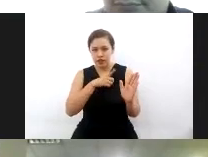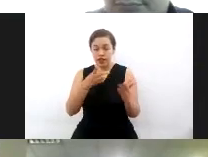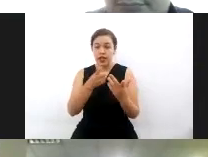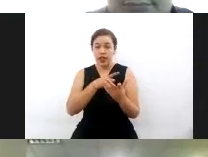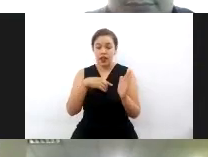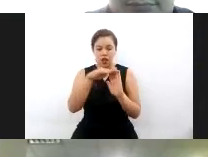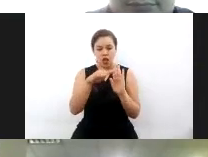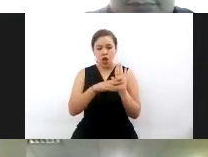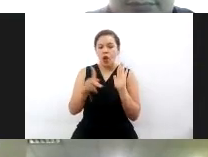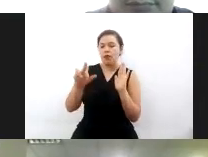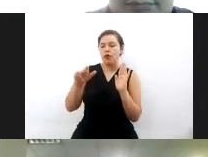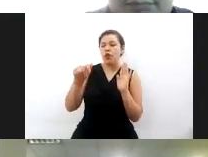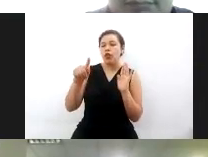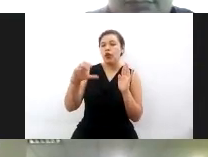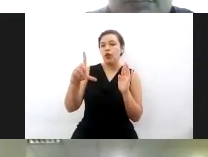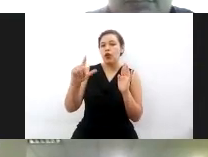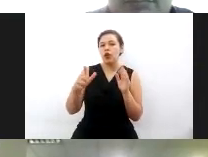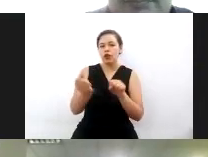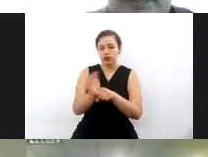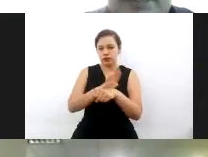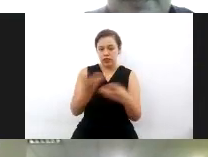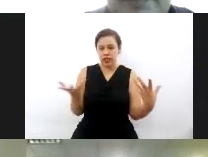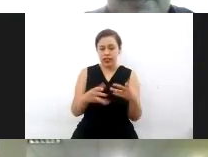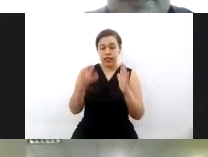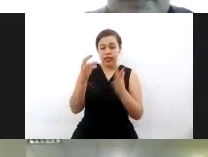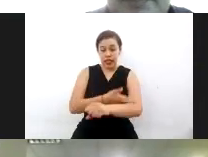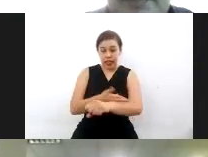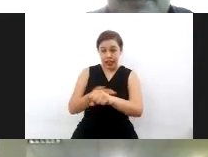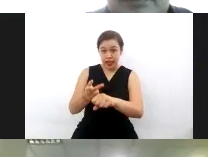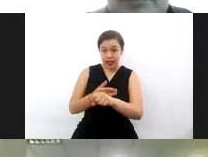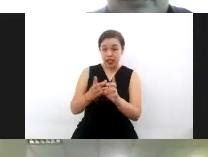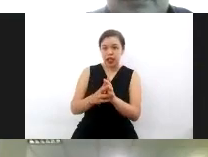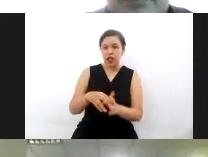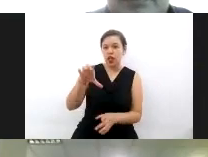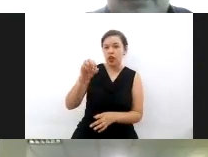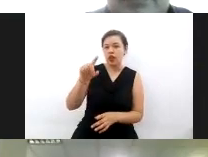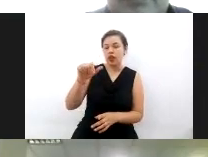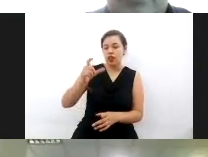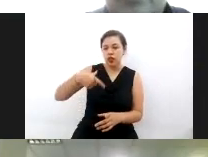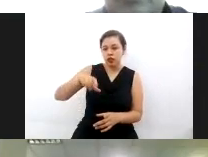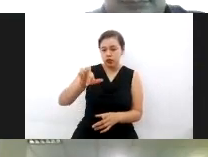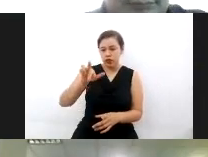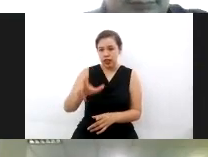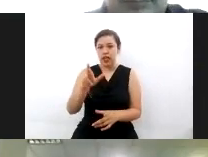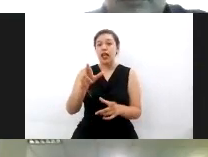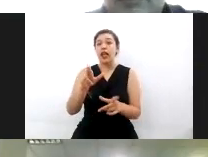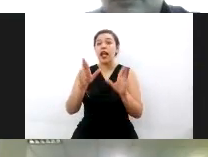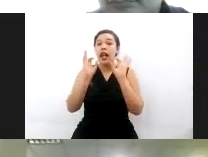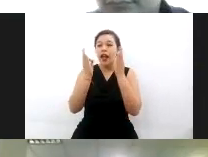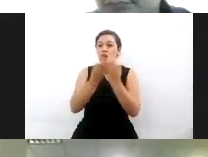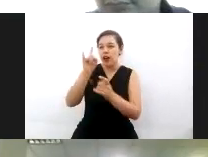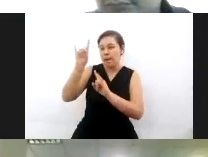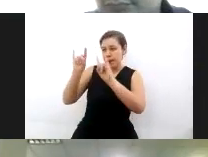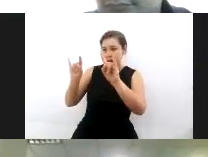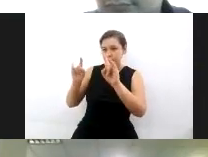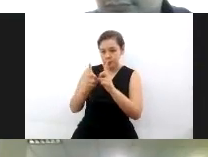protocolo de COVID, cómo se elabora, los registros, el código QR, las señaléticas que van a necesitar, la sana distancia,